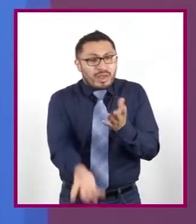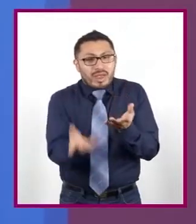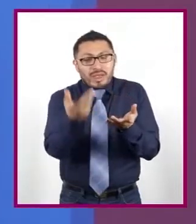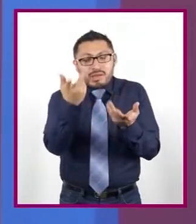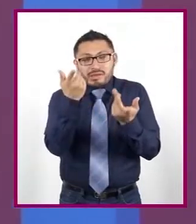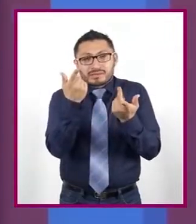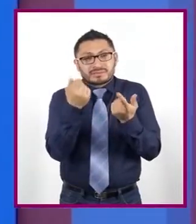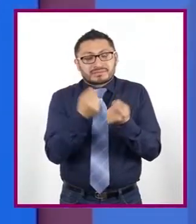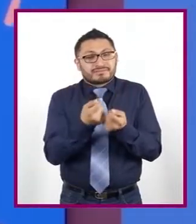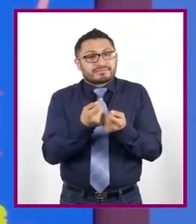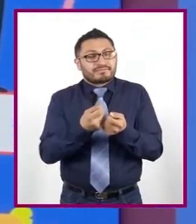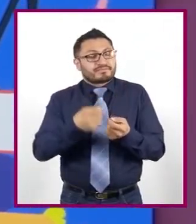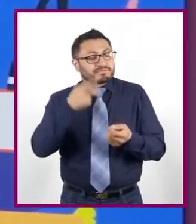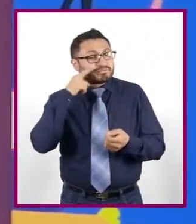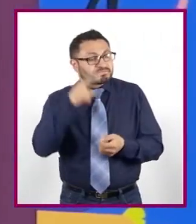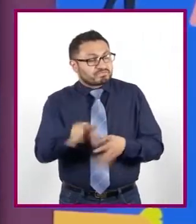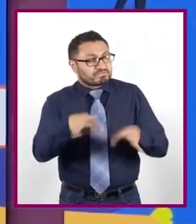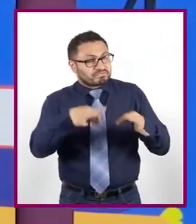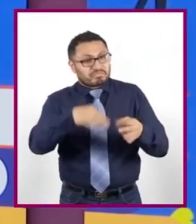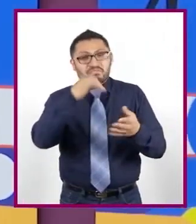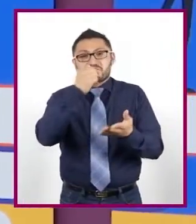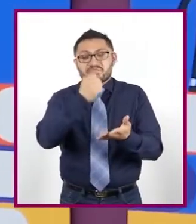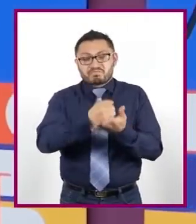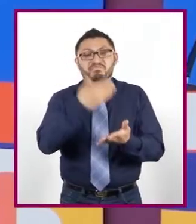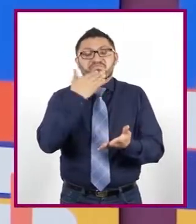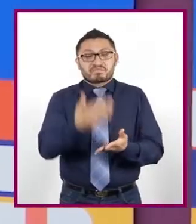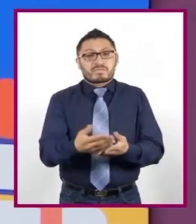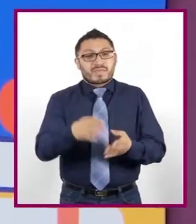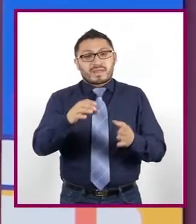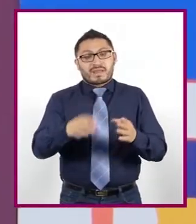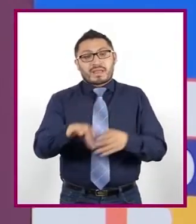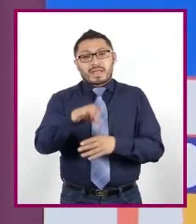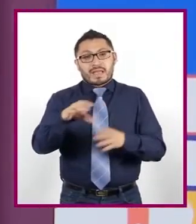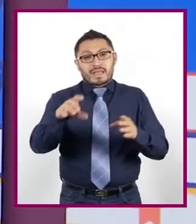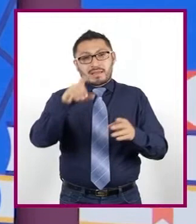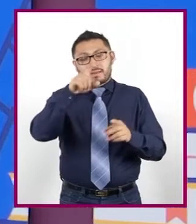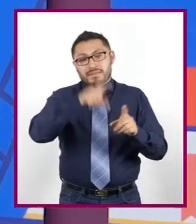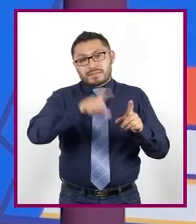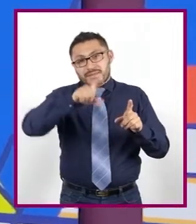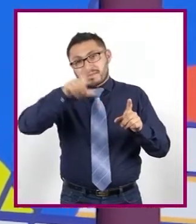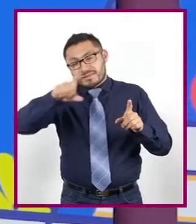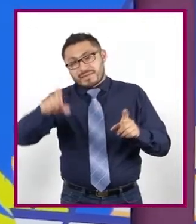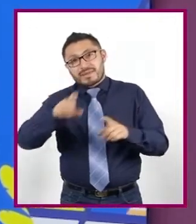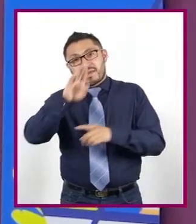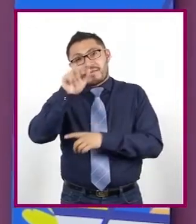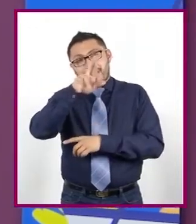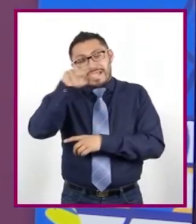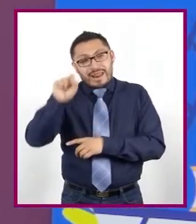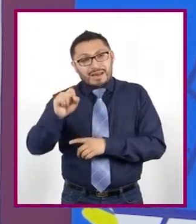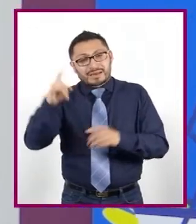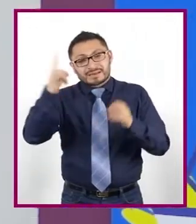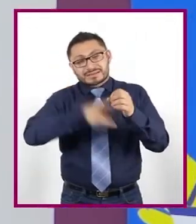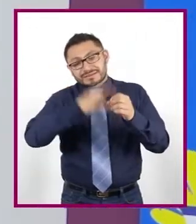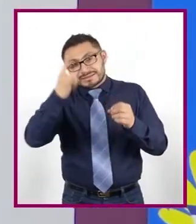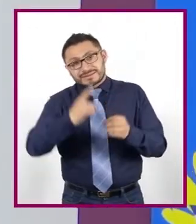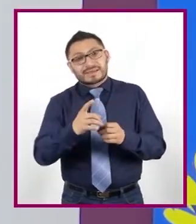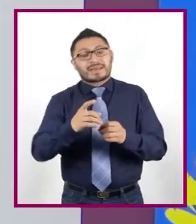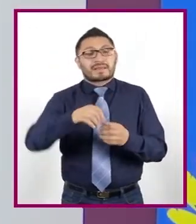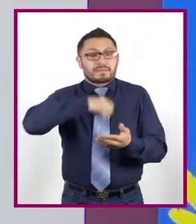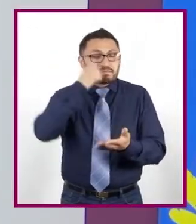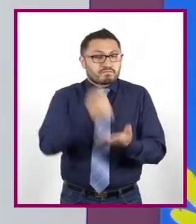autentican el documento. Por ejemplo, códigos de barras, sellos digitales o códigos